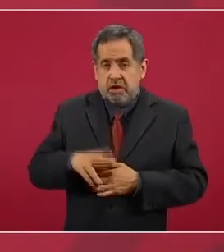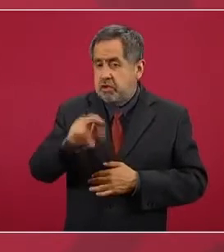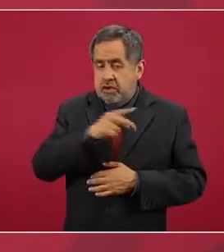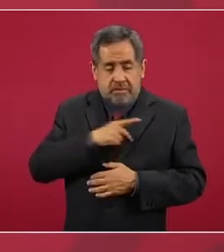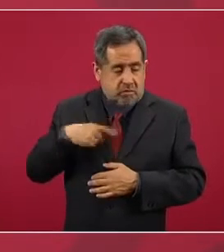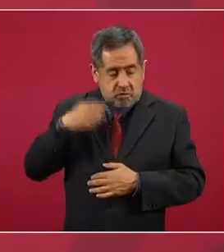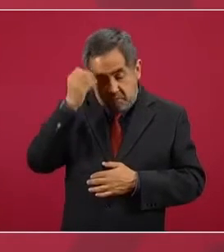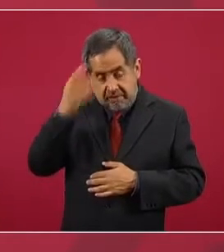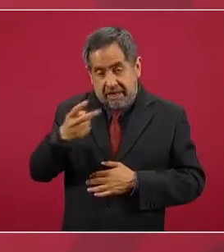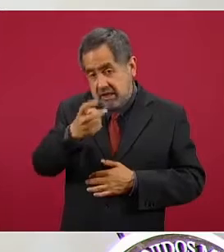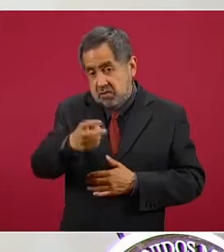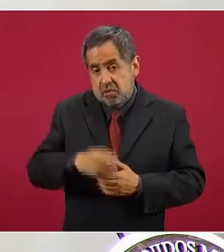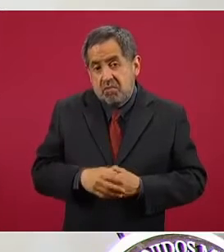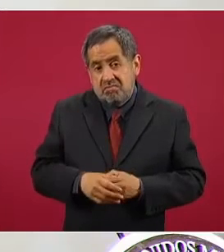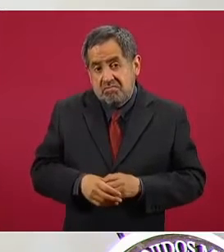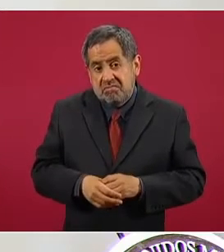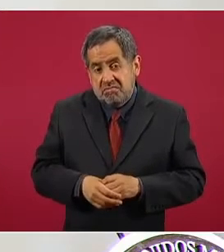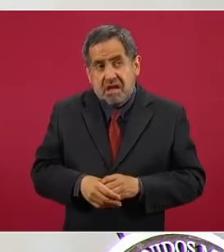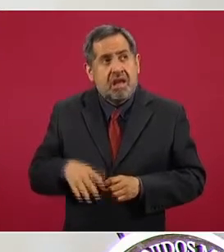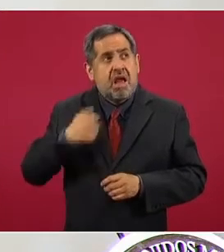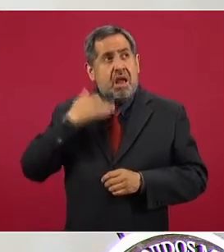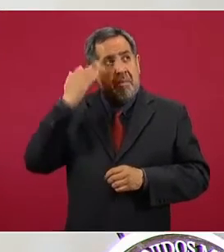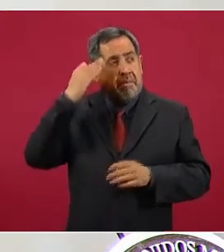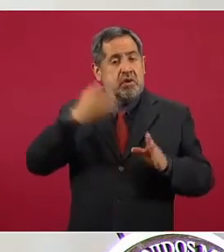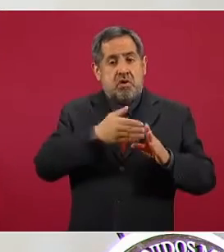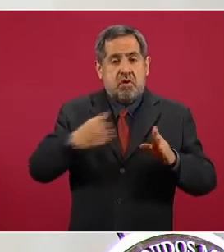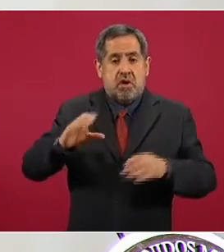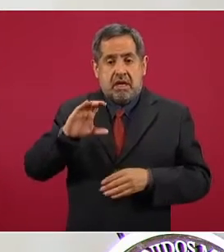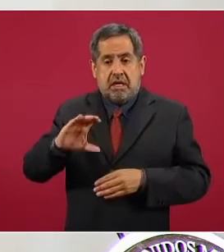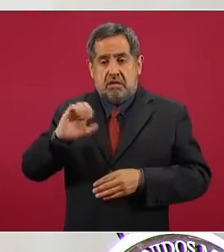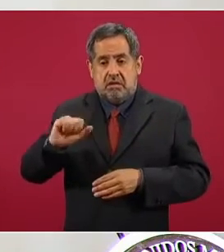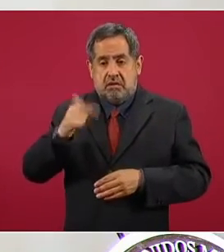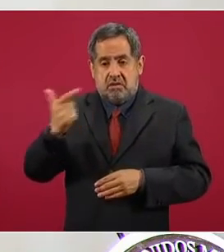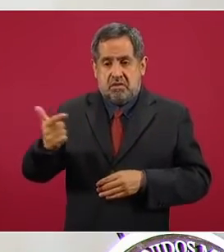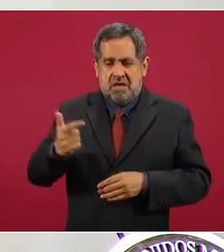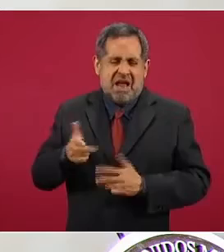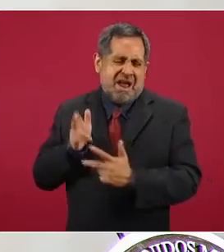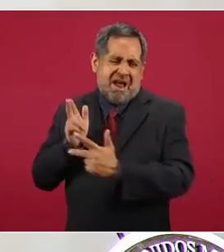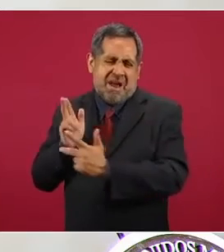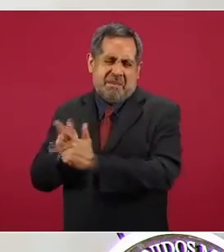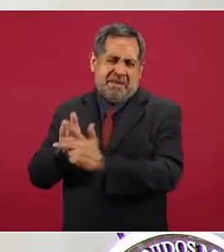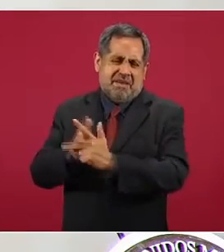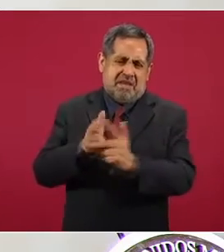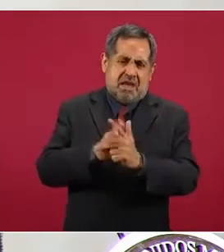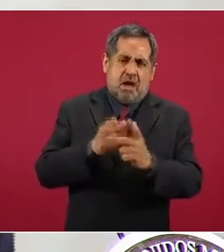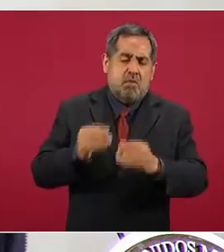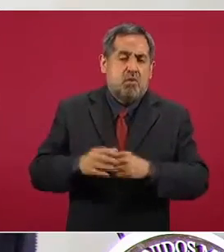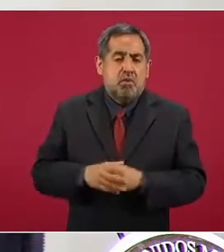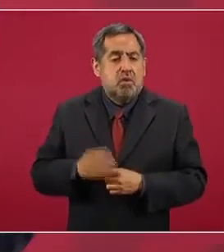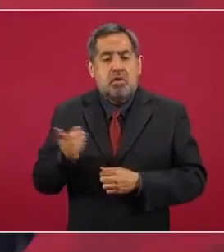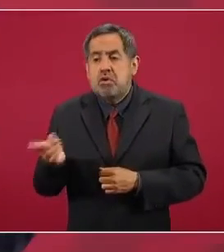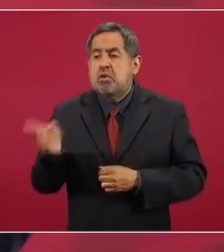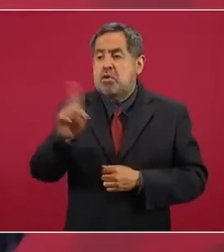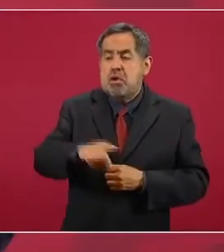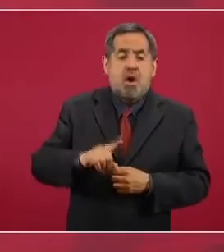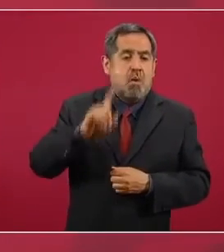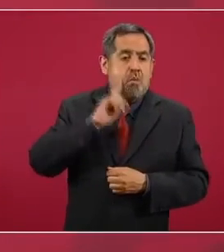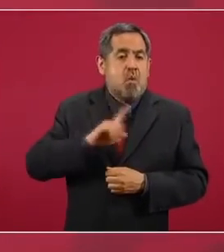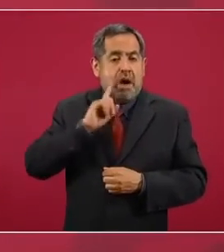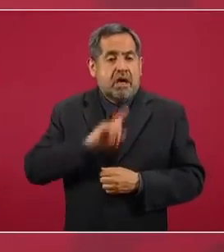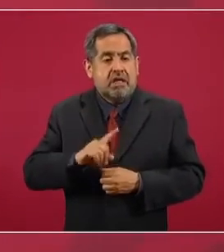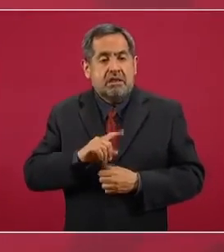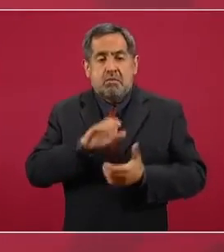olvidarse, sobre todo en el periodo de Salinas de Gortari, y quedaron viudas y